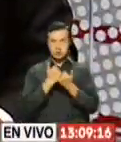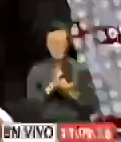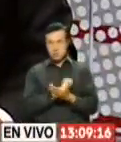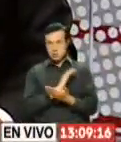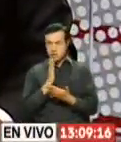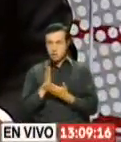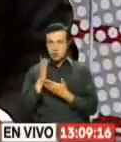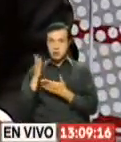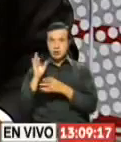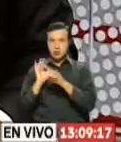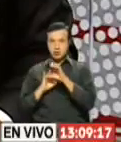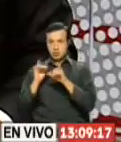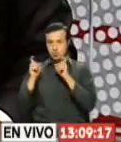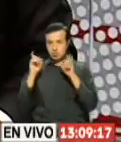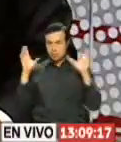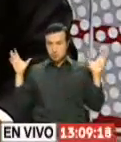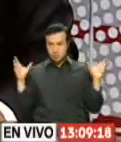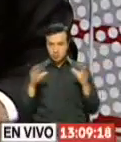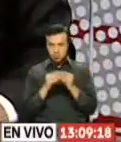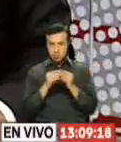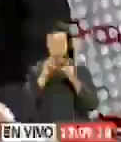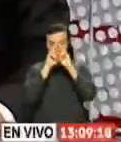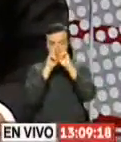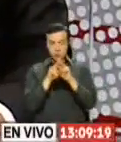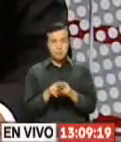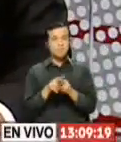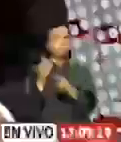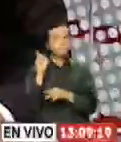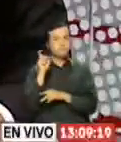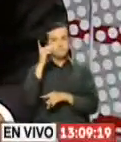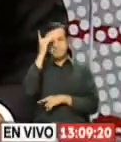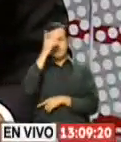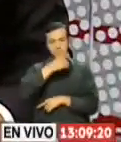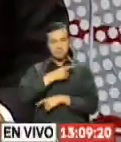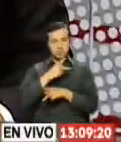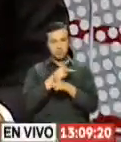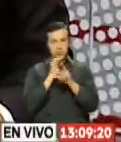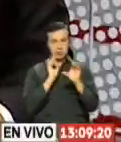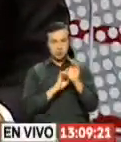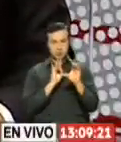de la Judicatura deberán ser revisadas. Así lo resolvió el Consejo de